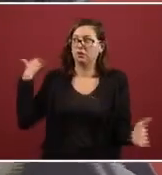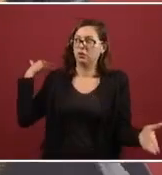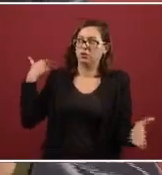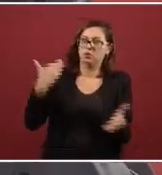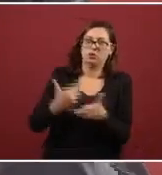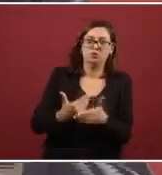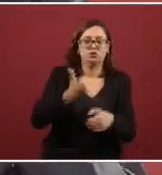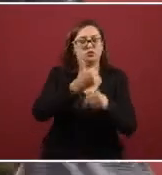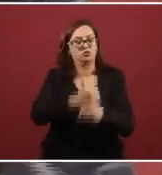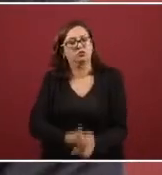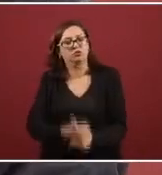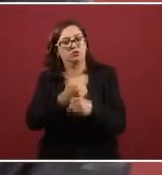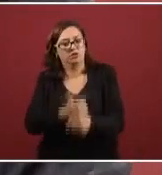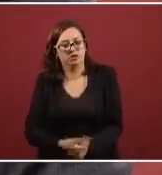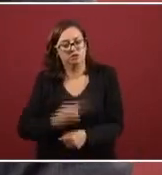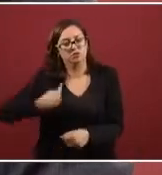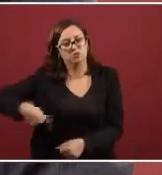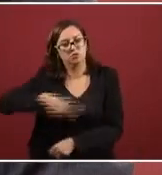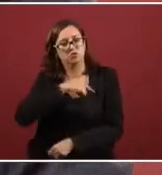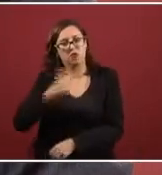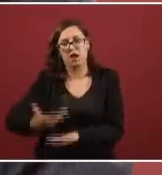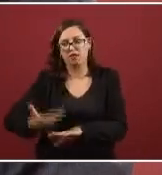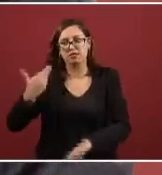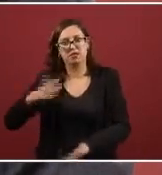cuando estábamos en la oposición: